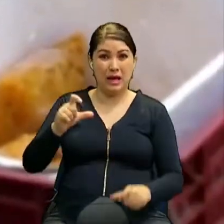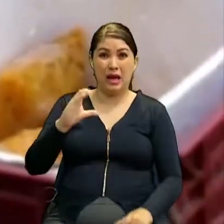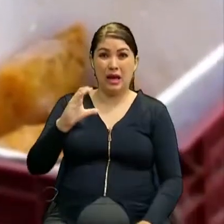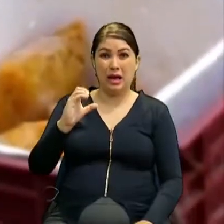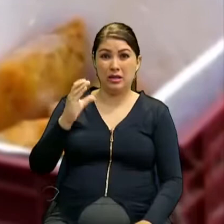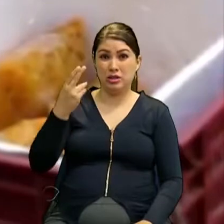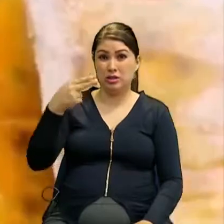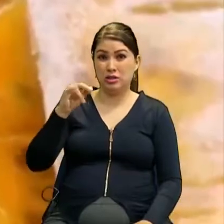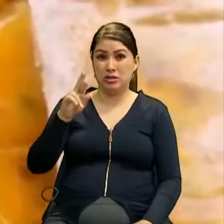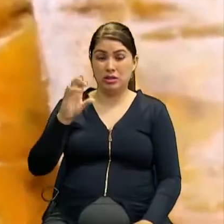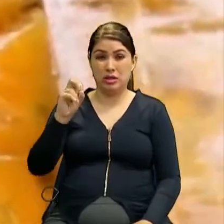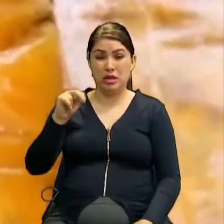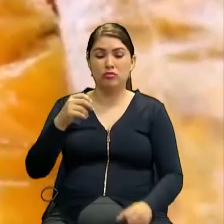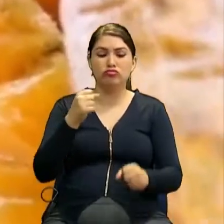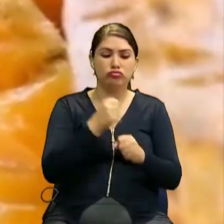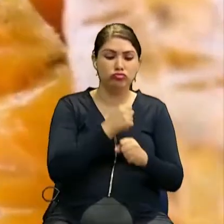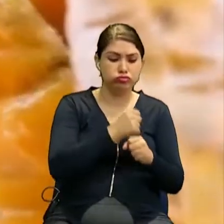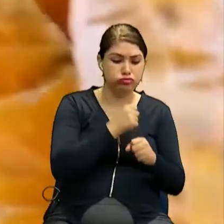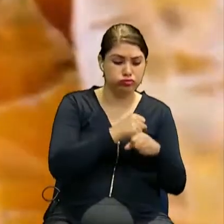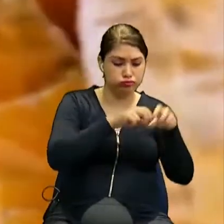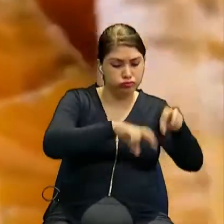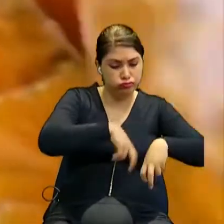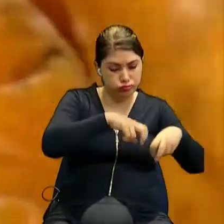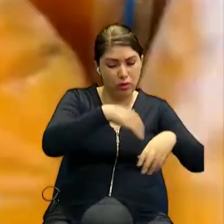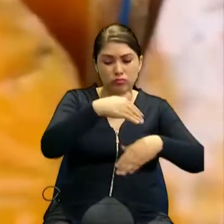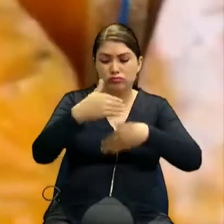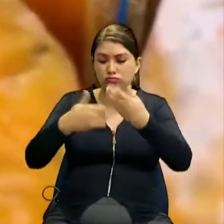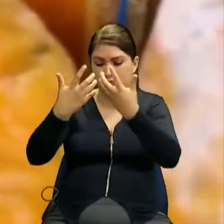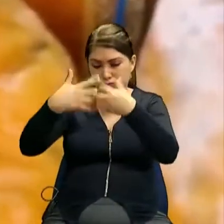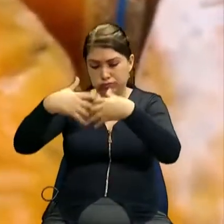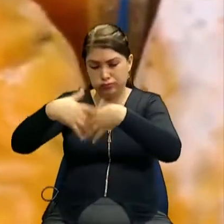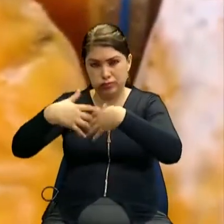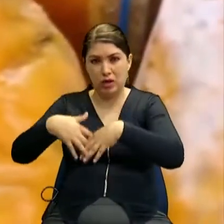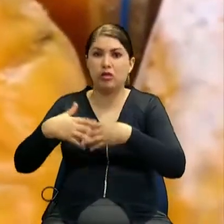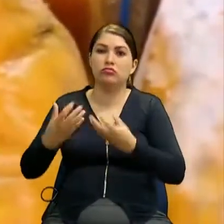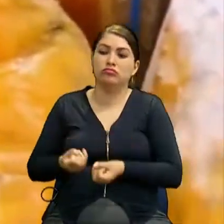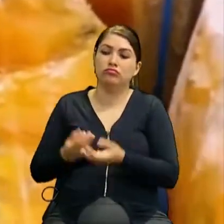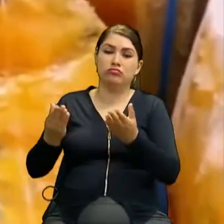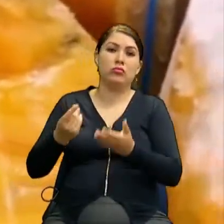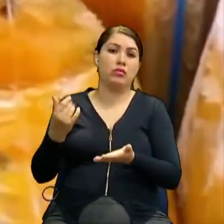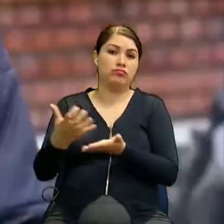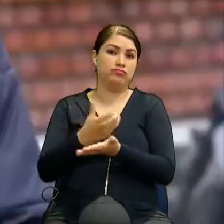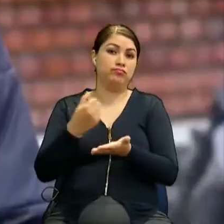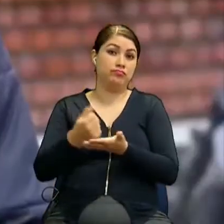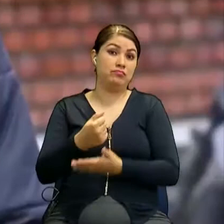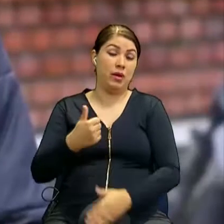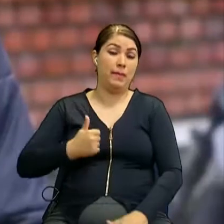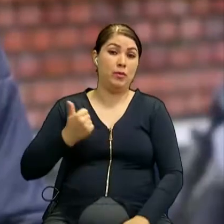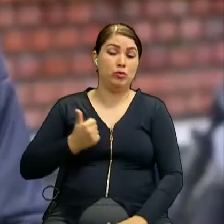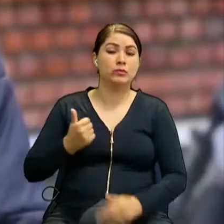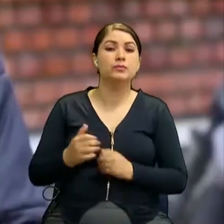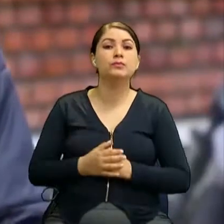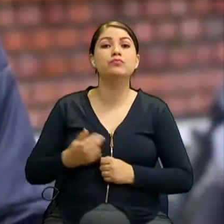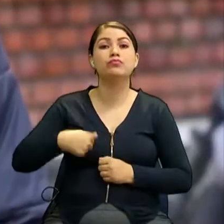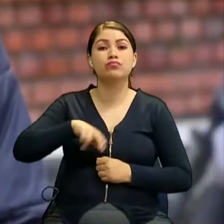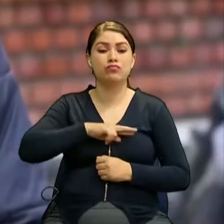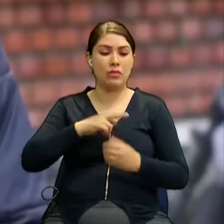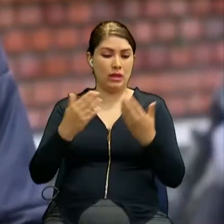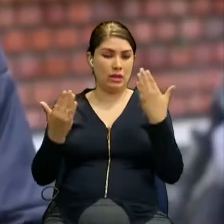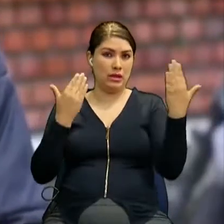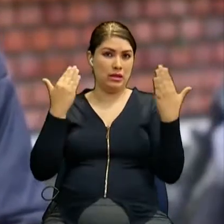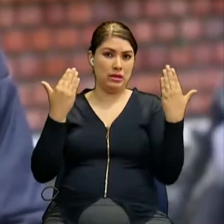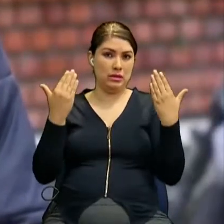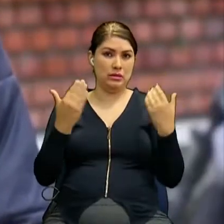y procesamiento de los cultivos agrícolas, con el fin de aprovechar mejor el mercado. Nosotros los campesinos traemos